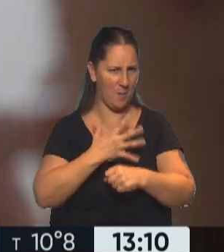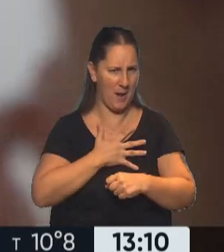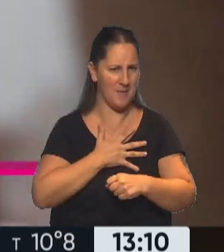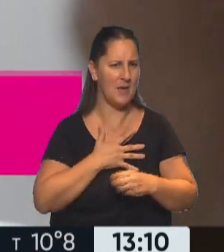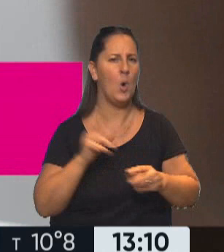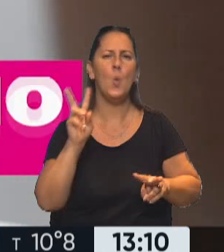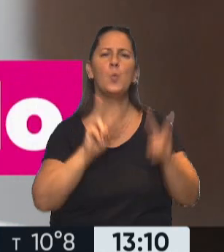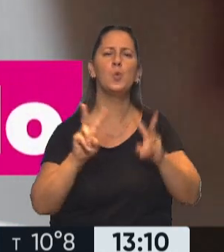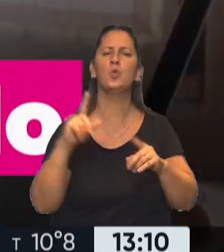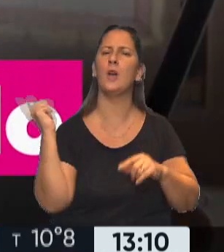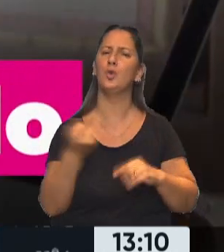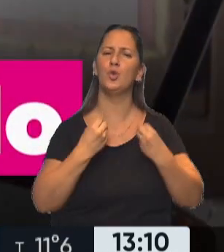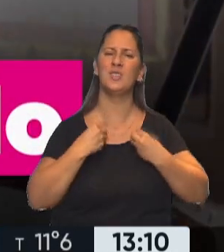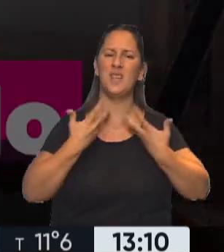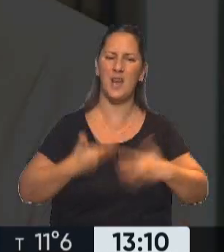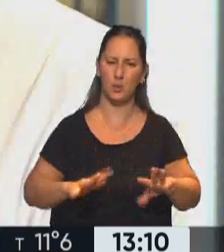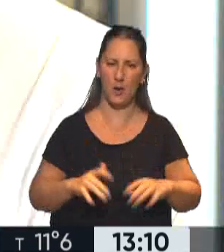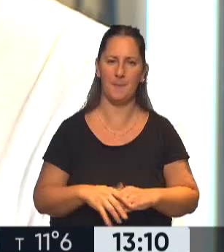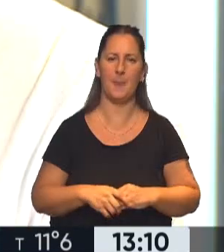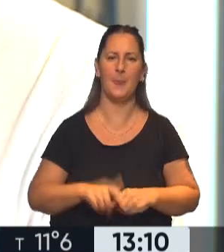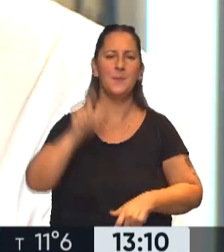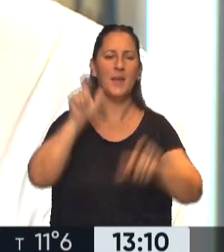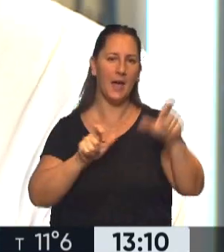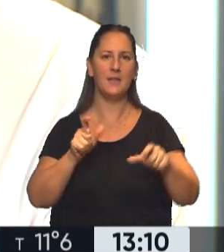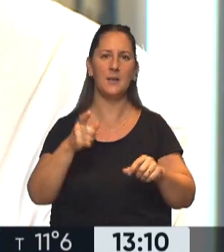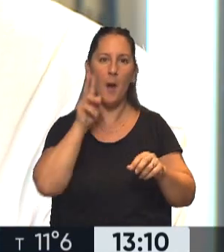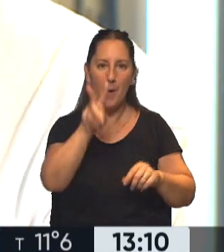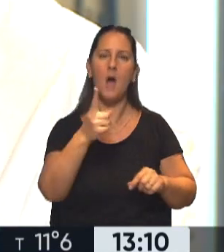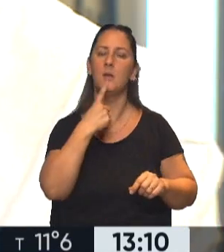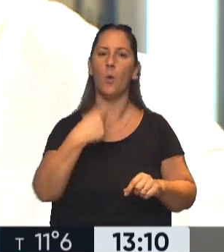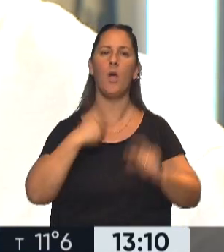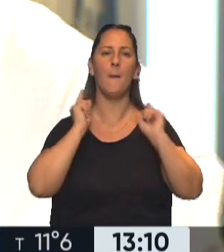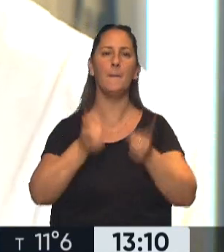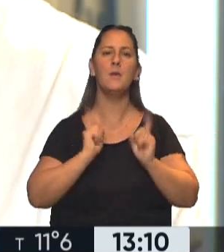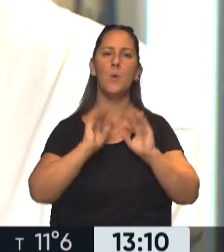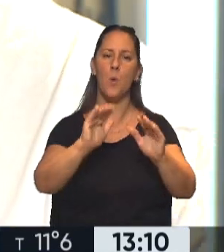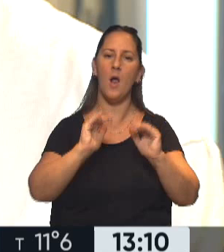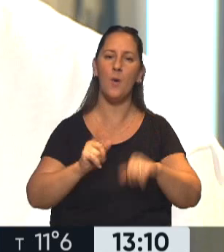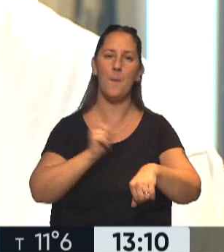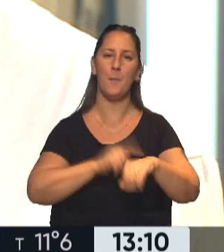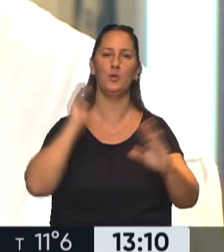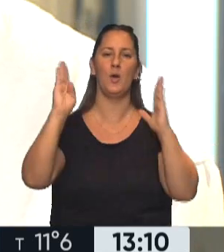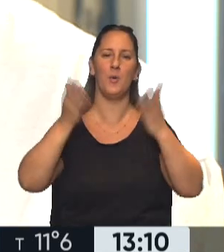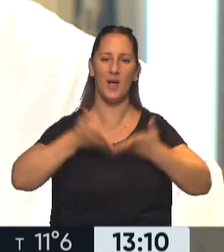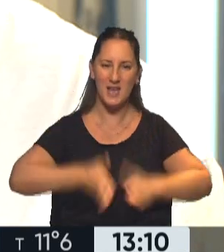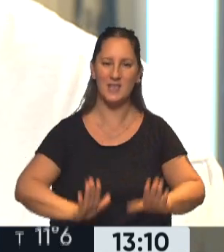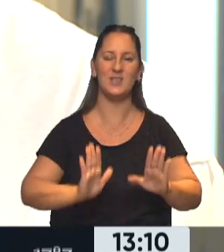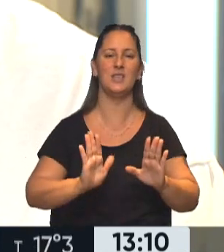muy natural. Creo que mucha gente se va a sentir aludida, sobre todo por la época en la que nacimos, ¿cachai?